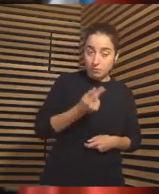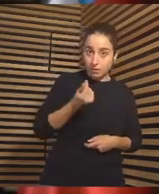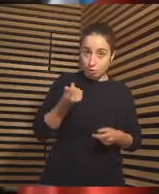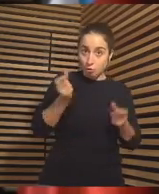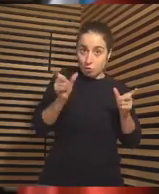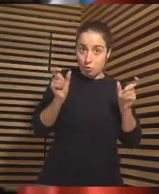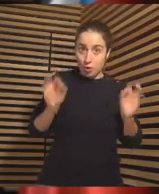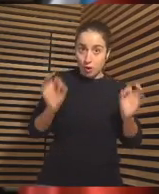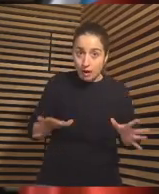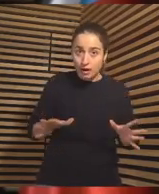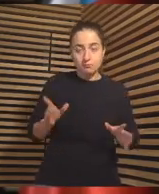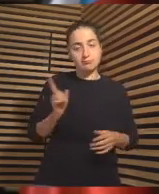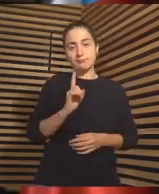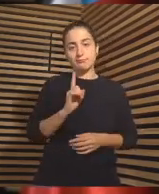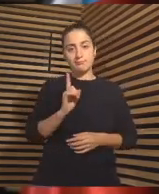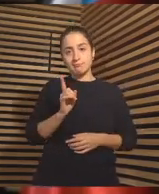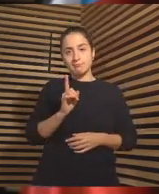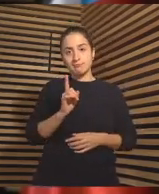Seguramente no.